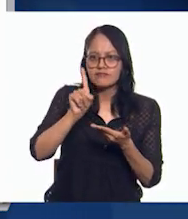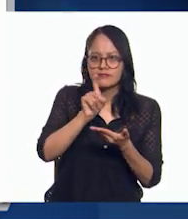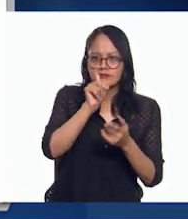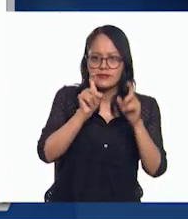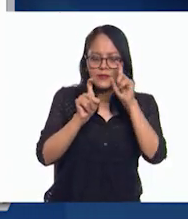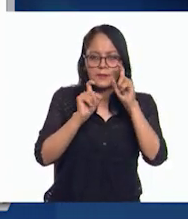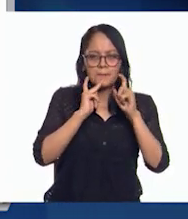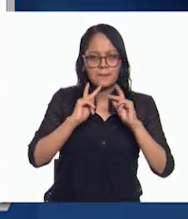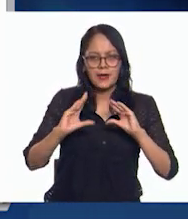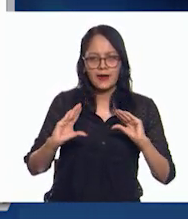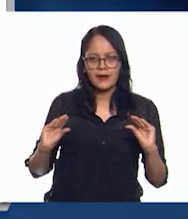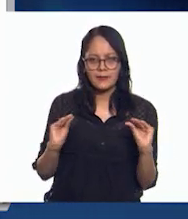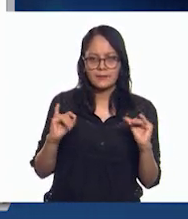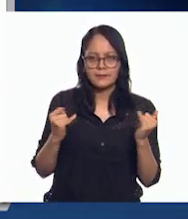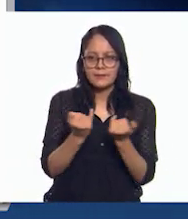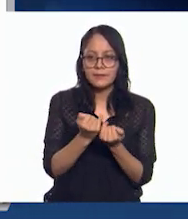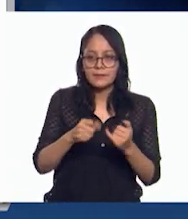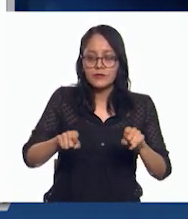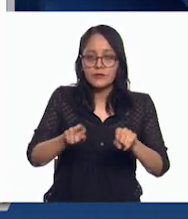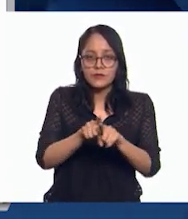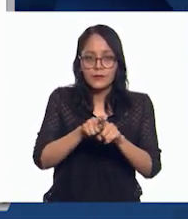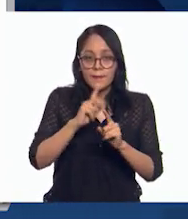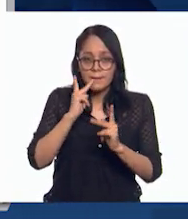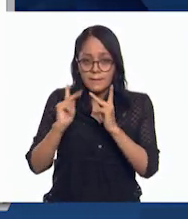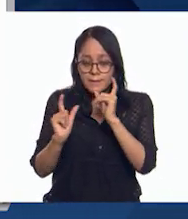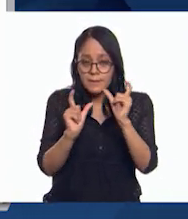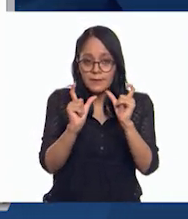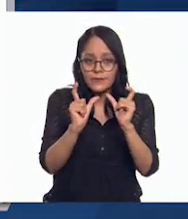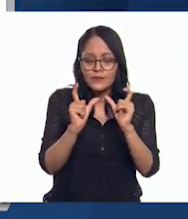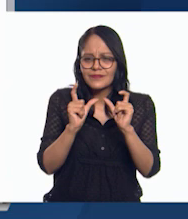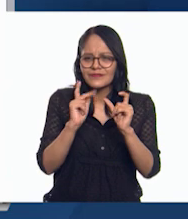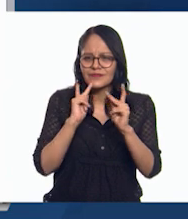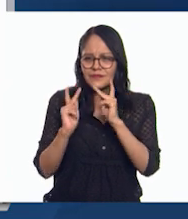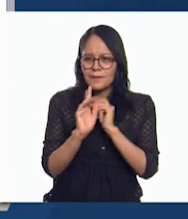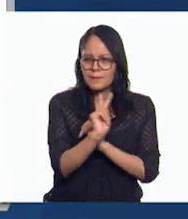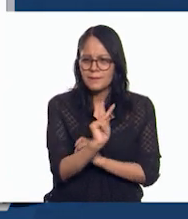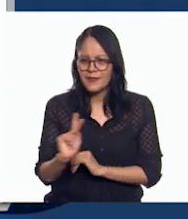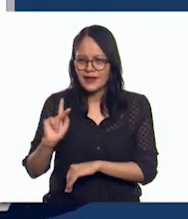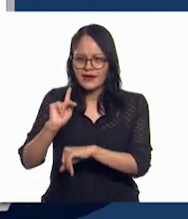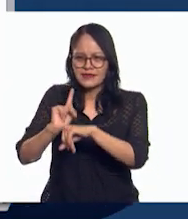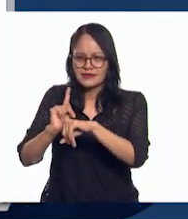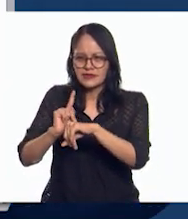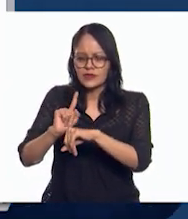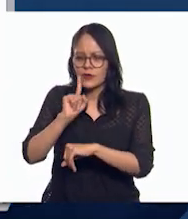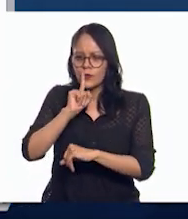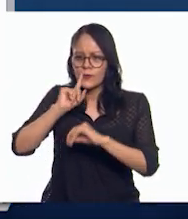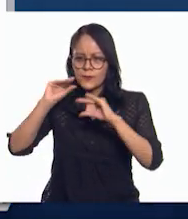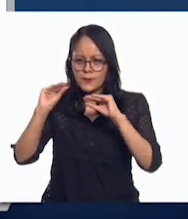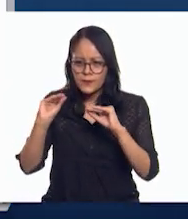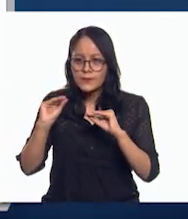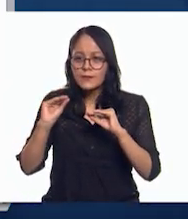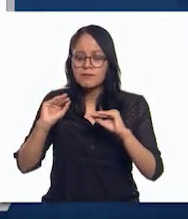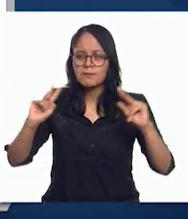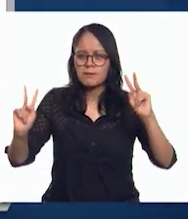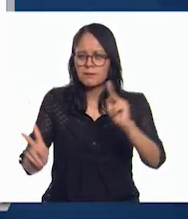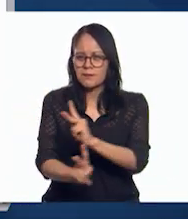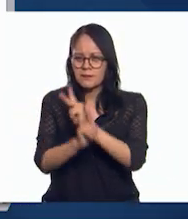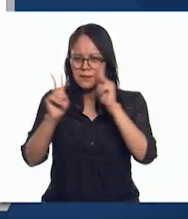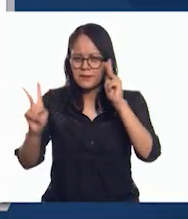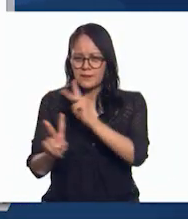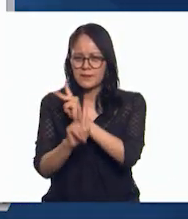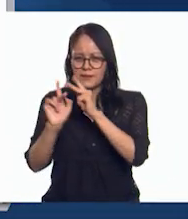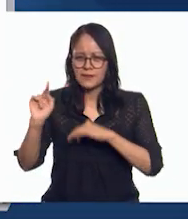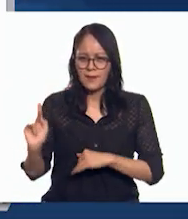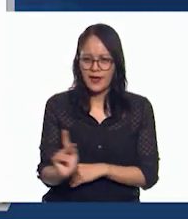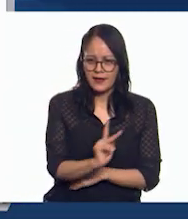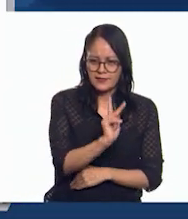en el abismo colorido, concierto de palabras. Como una roca de silencios. Viento, como una